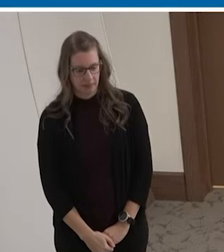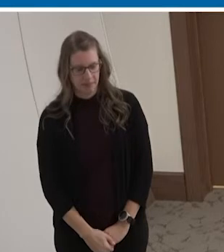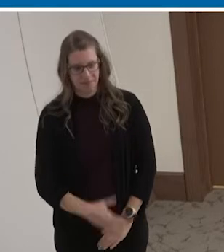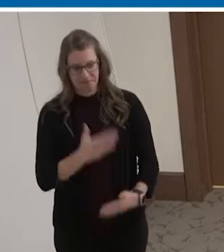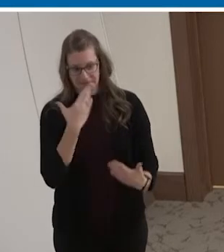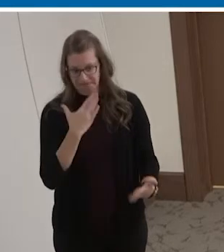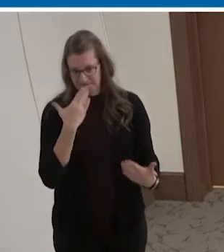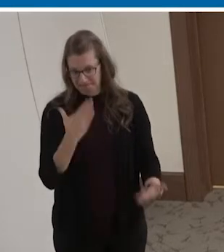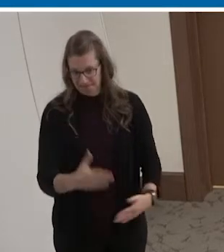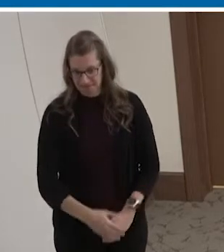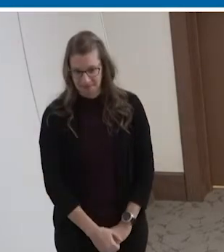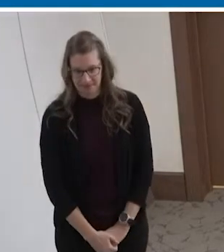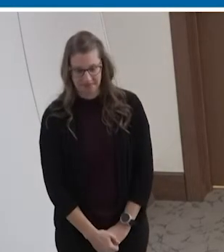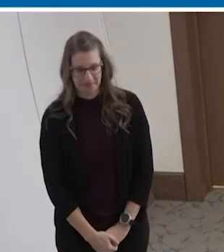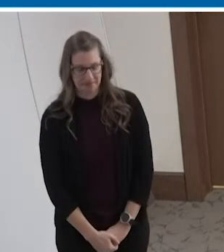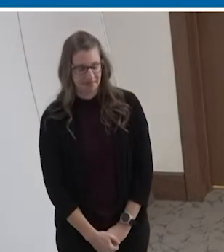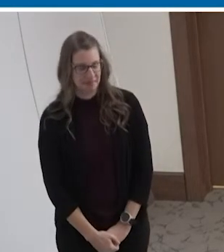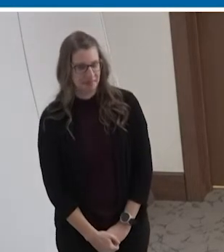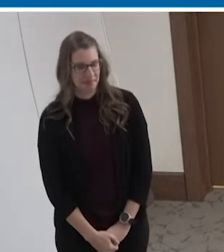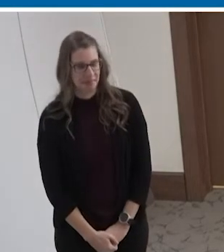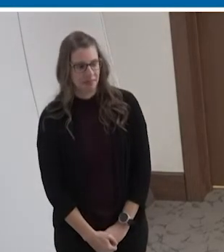Thank you. Gracias.